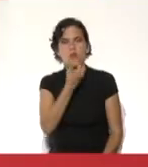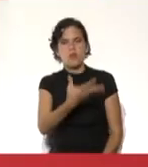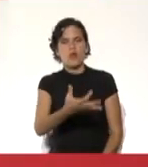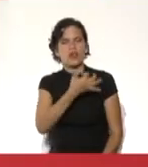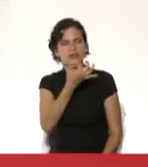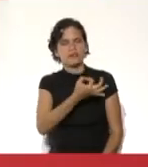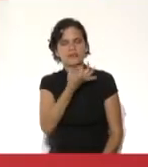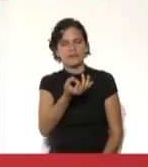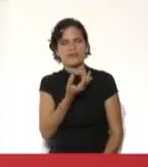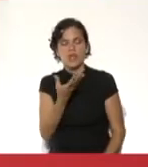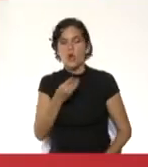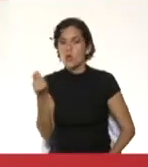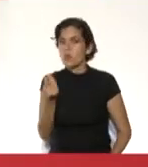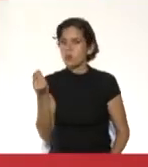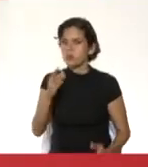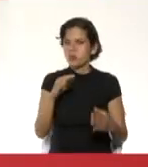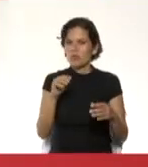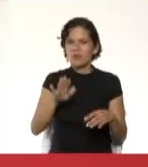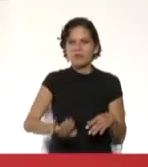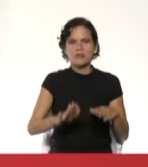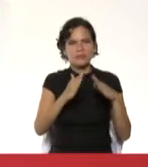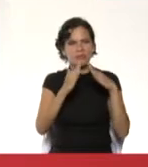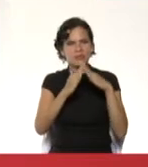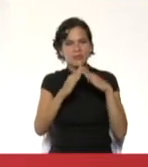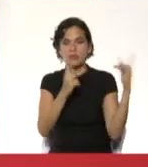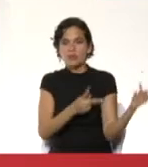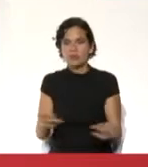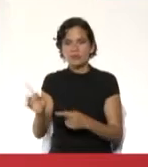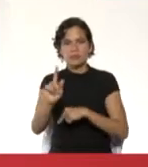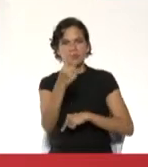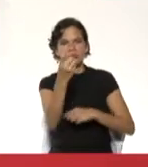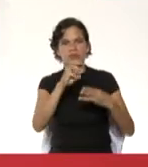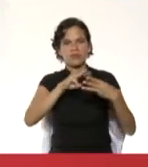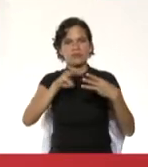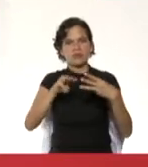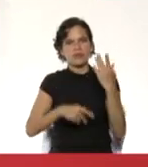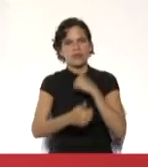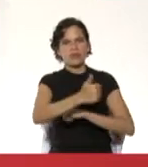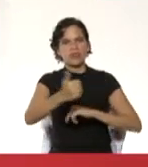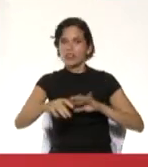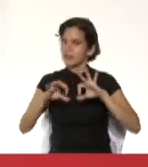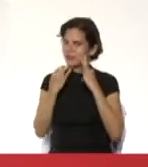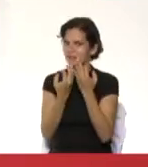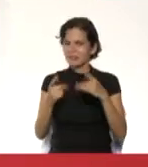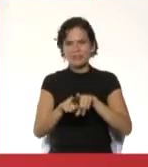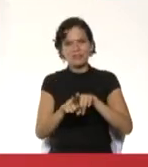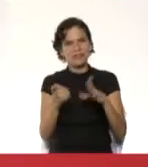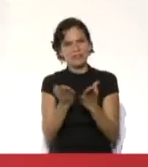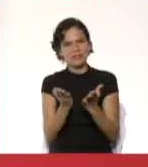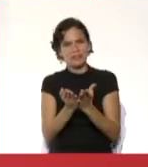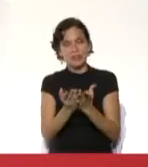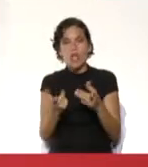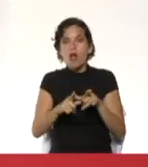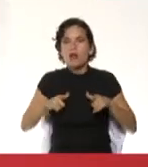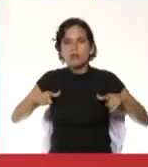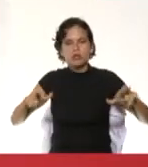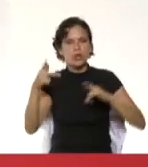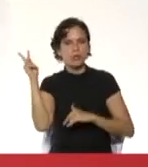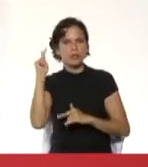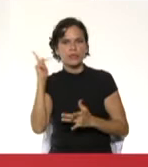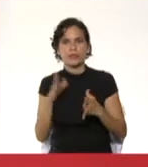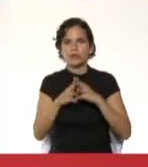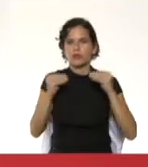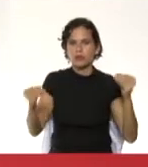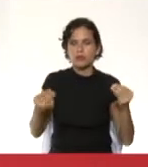Muy buenas tardes, ¿cómo están en casa? Bienvenidos una vez más a su programa Cada Familia, una Escuela, un espacio pedagógico